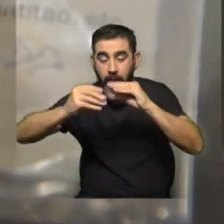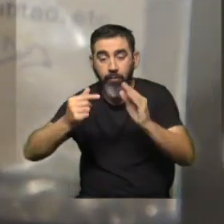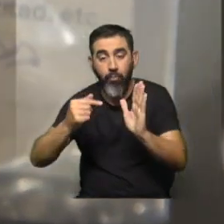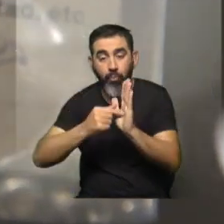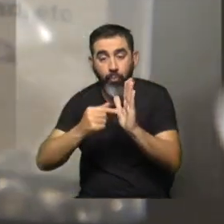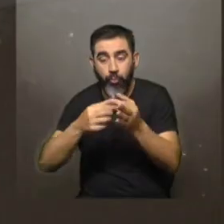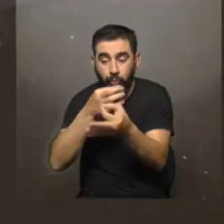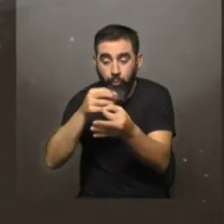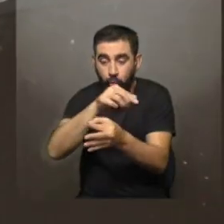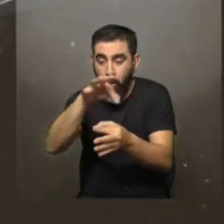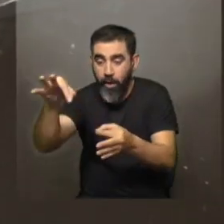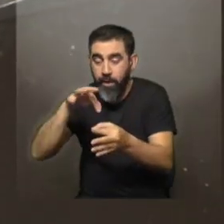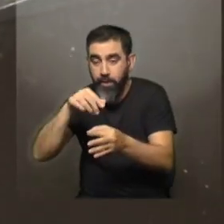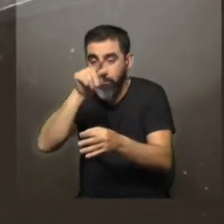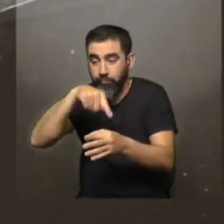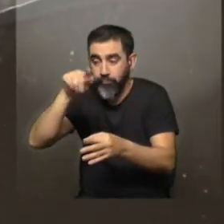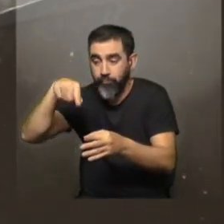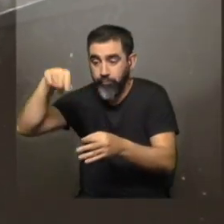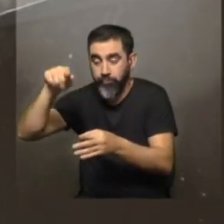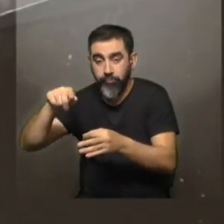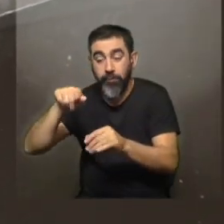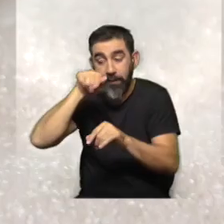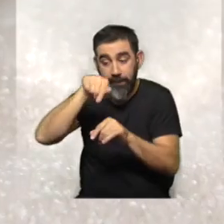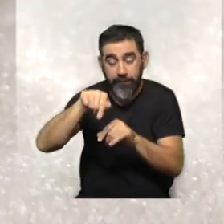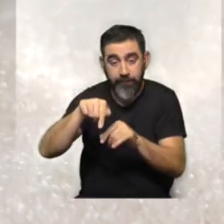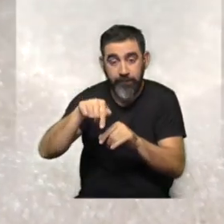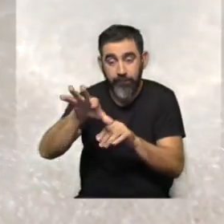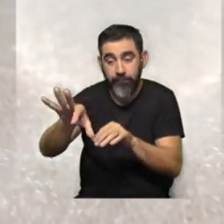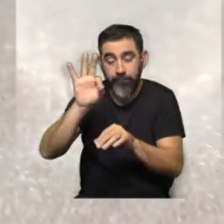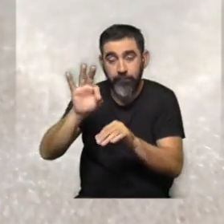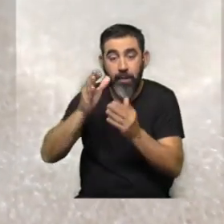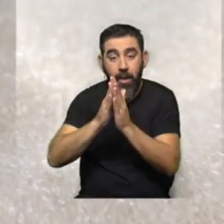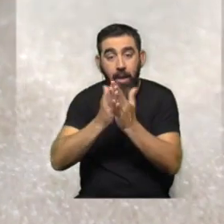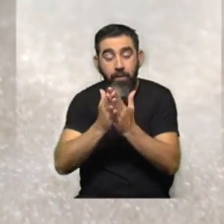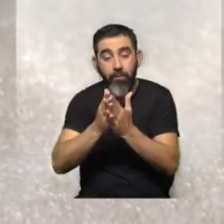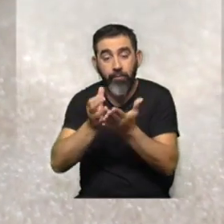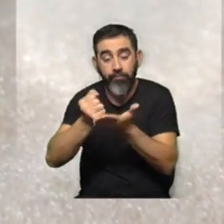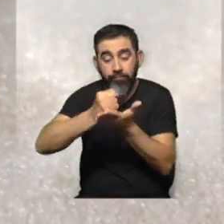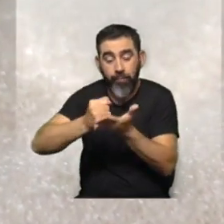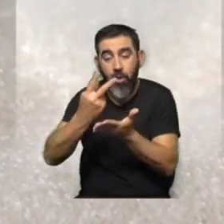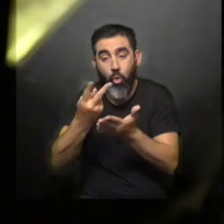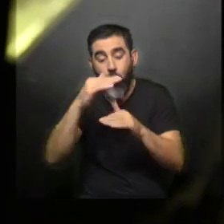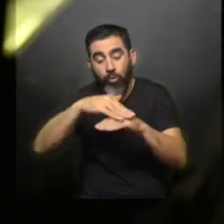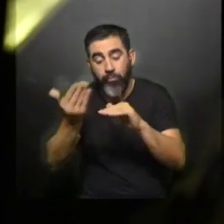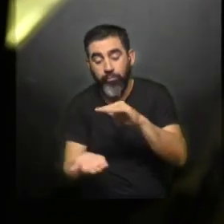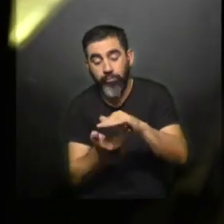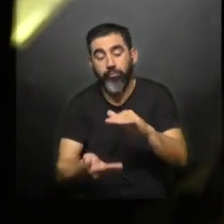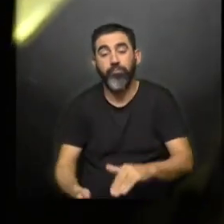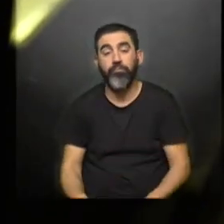puntos, líneas, zigzag. En el caso de esta, la que elegimos para el libro, está tallada en ambas caras.